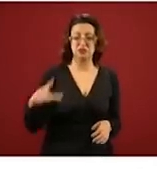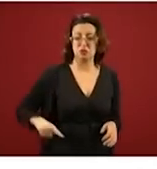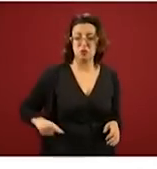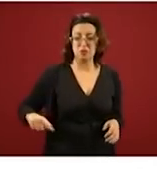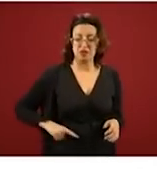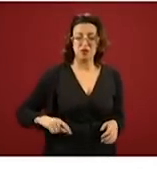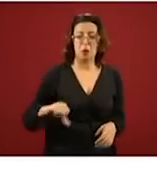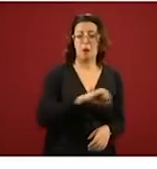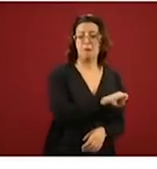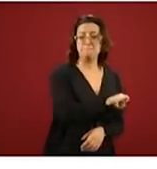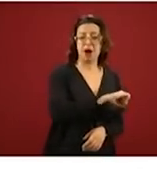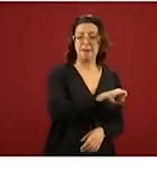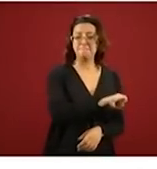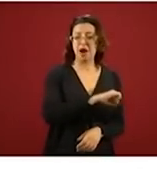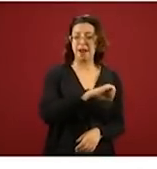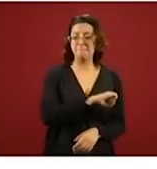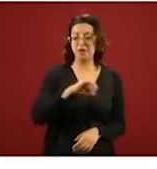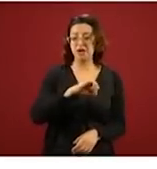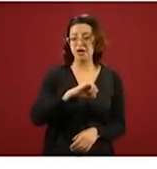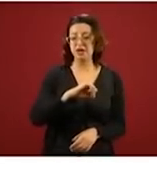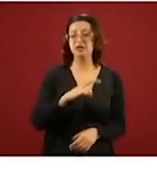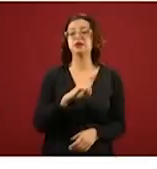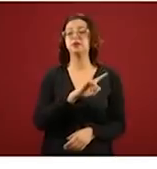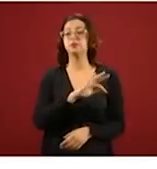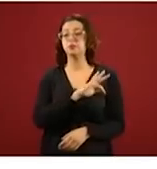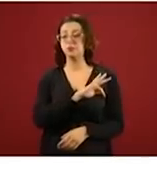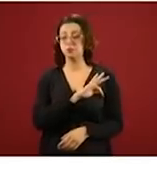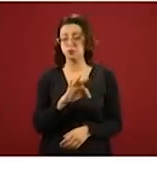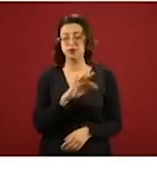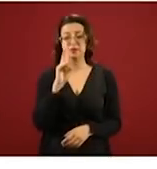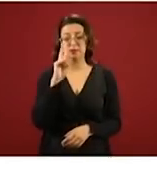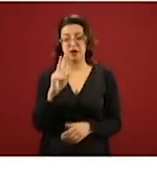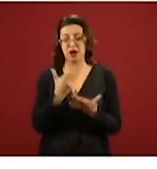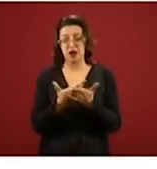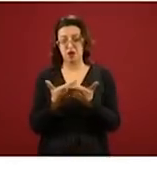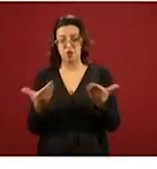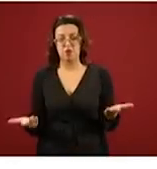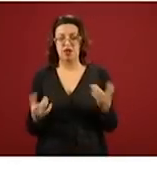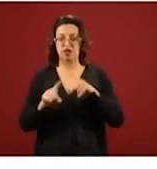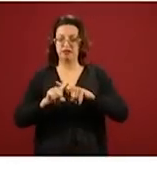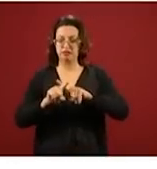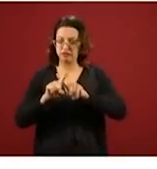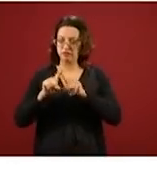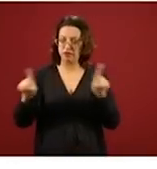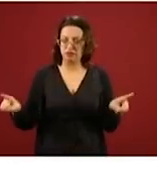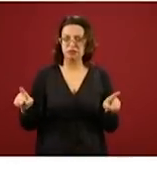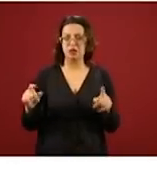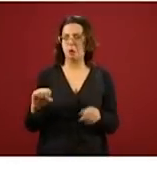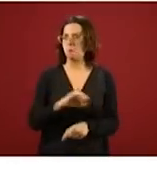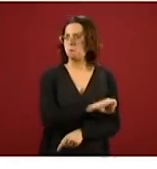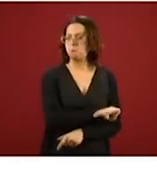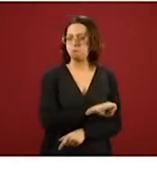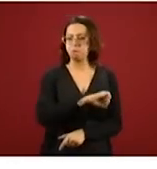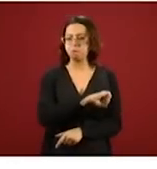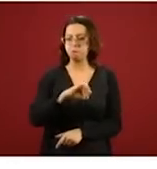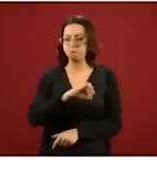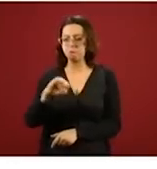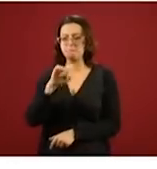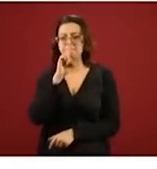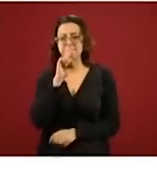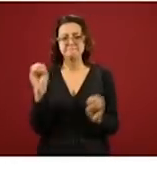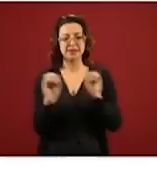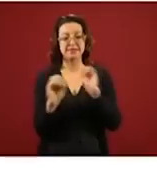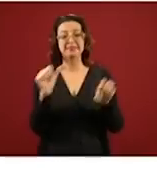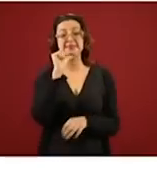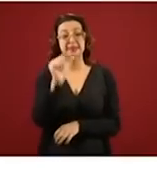podemos ver claramente que no sólo ha habido una estabilidad sino una baja en los precios de los de los